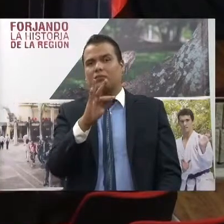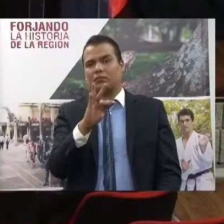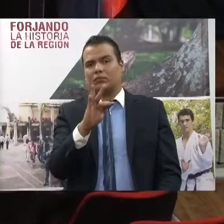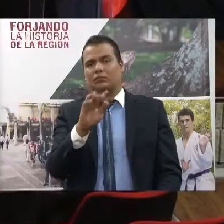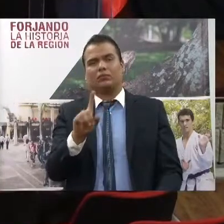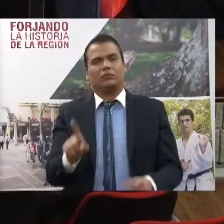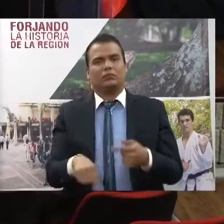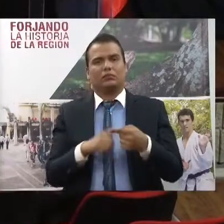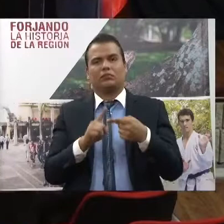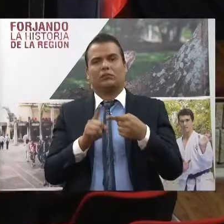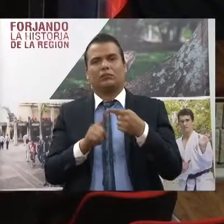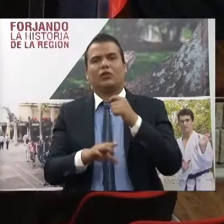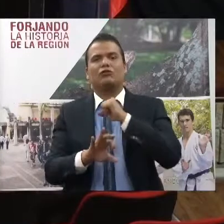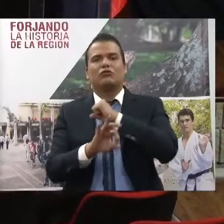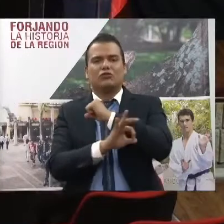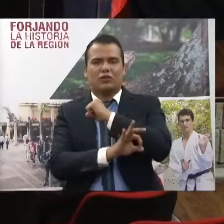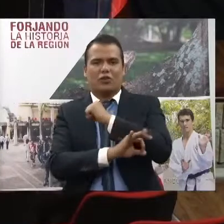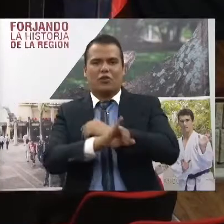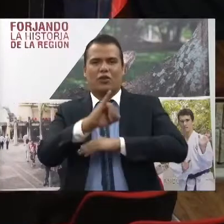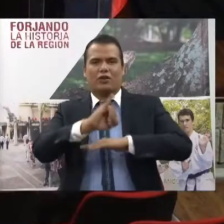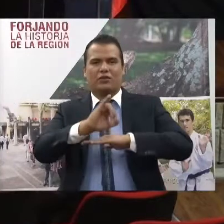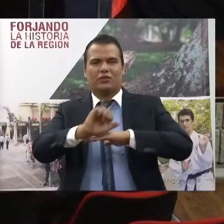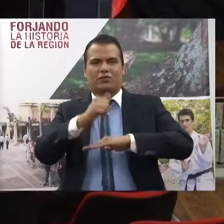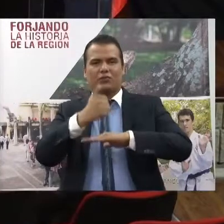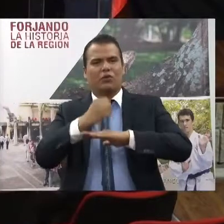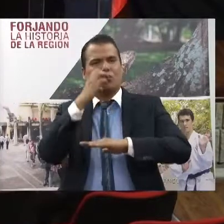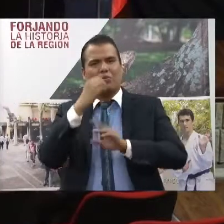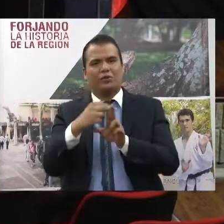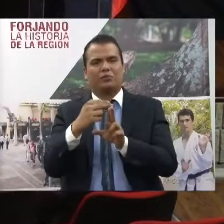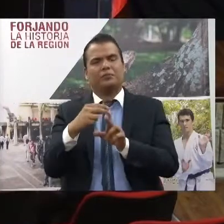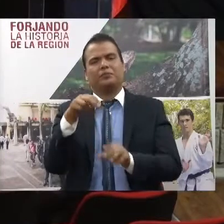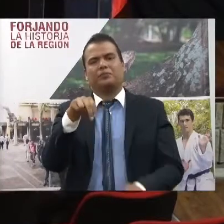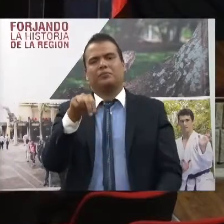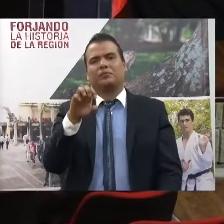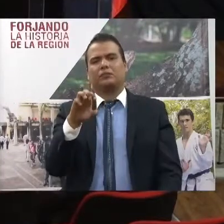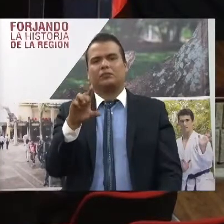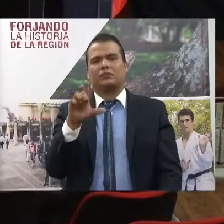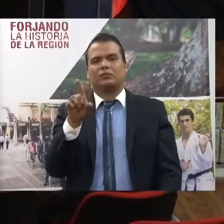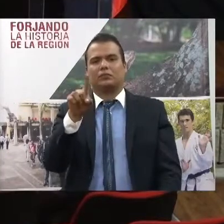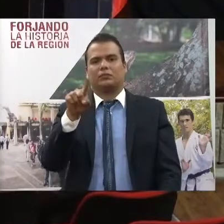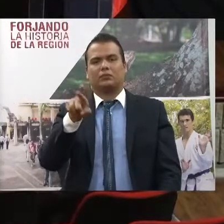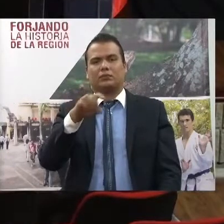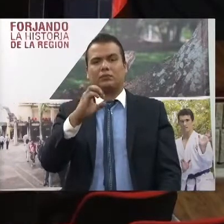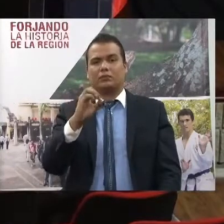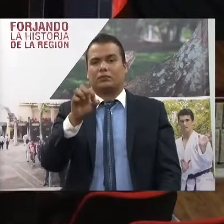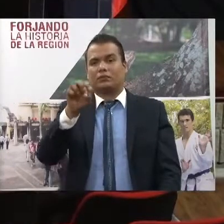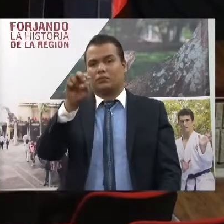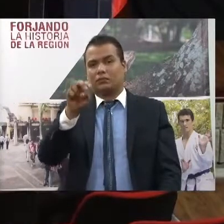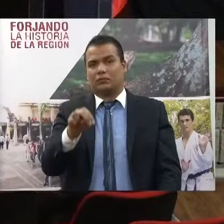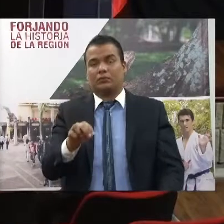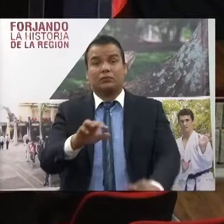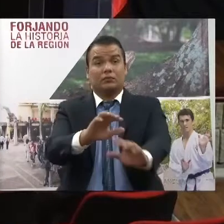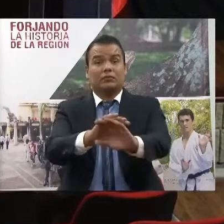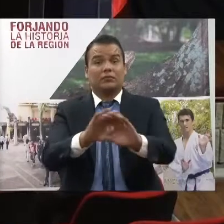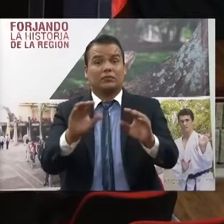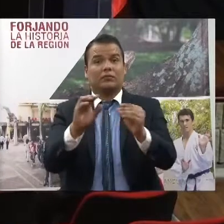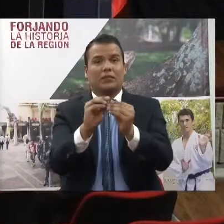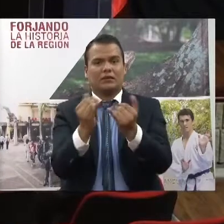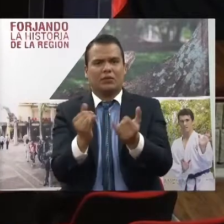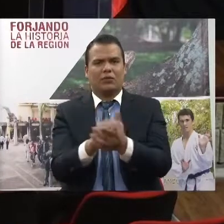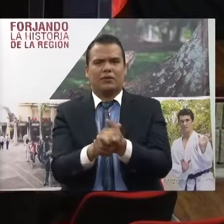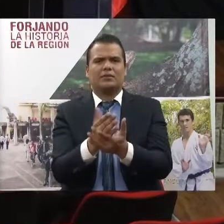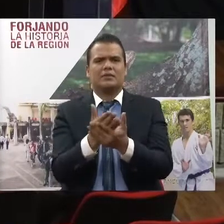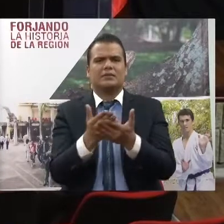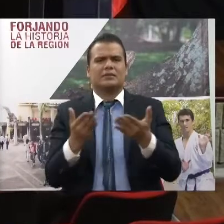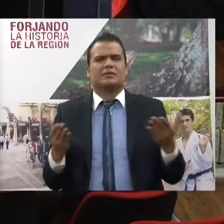del Instituto de Psicología, profesor Nelson Molina Valencia. De igual manera, presentamos un saludo